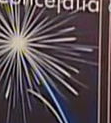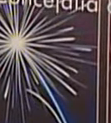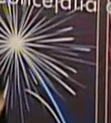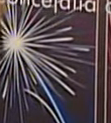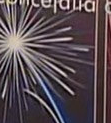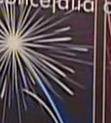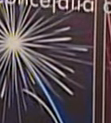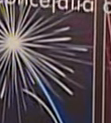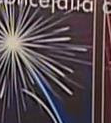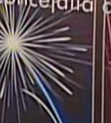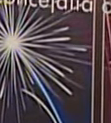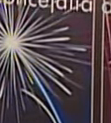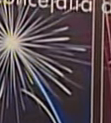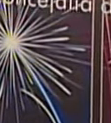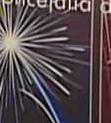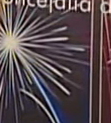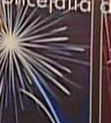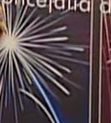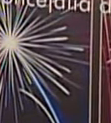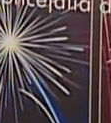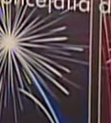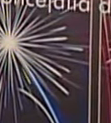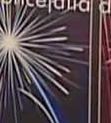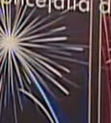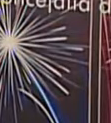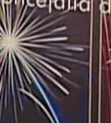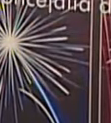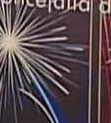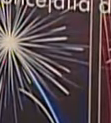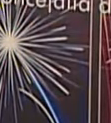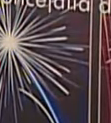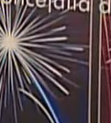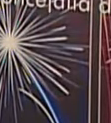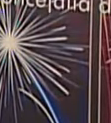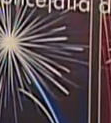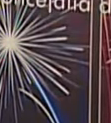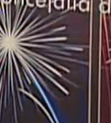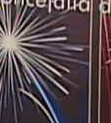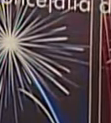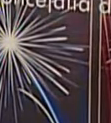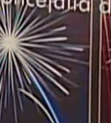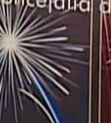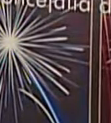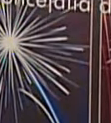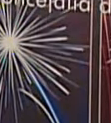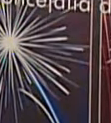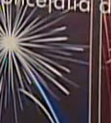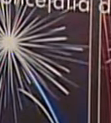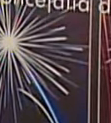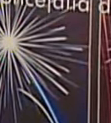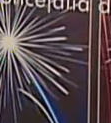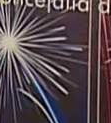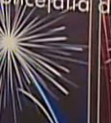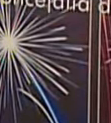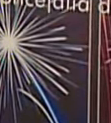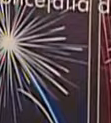Lanzarote, los compañeros currantes, que ha sido magnífico pasar toda la semana con ellos y disfrutando de este carnaval. ¡Muan, muan, muan!